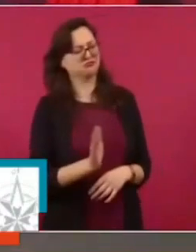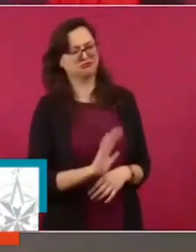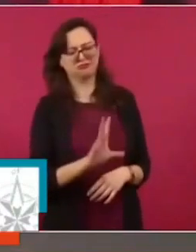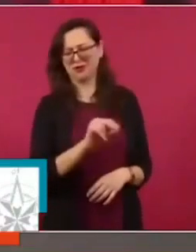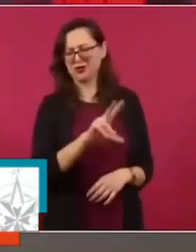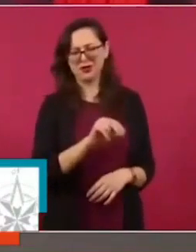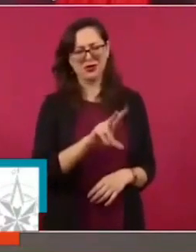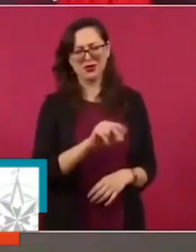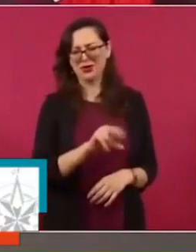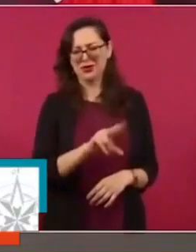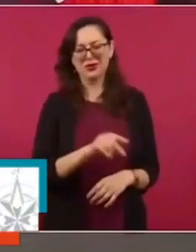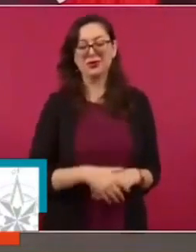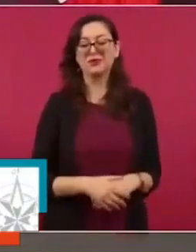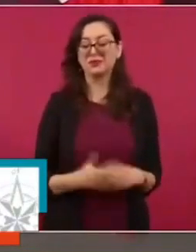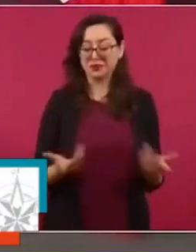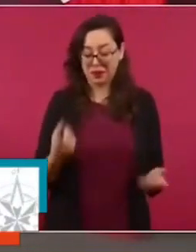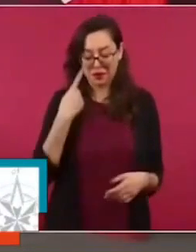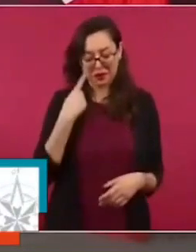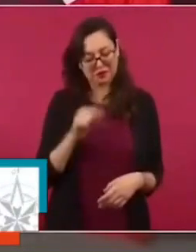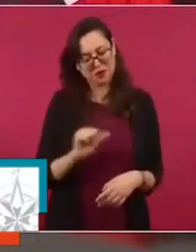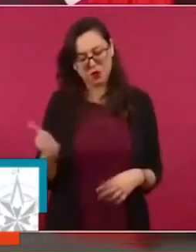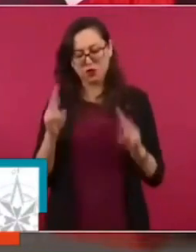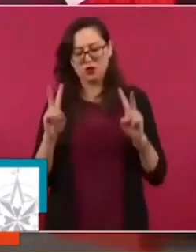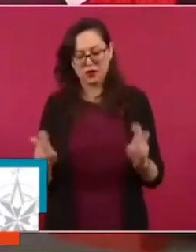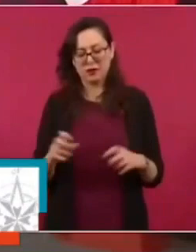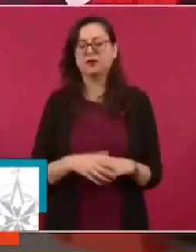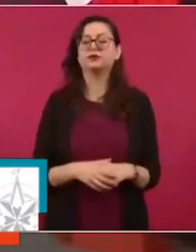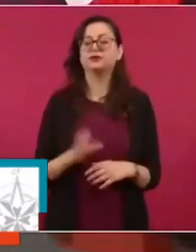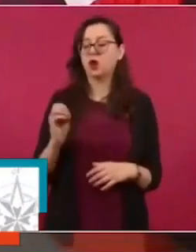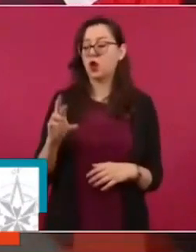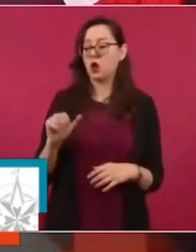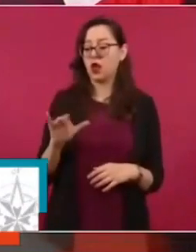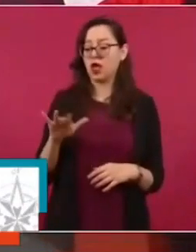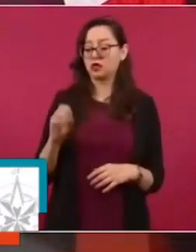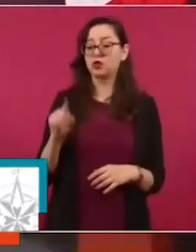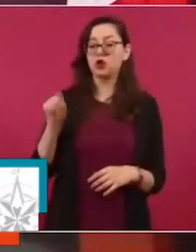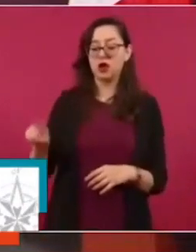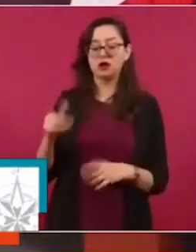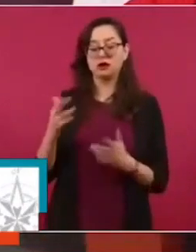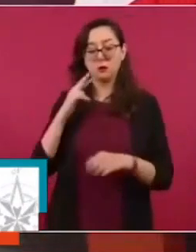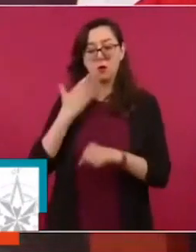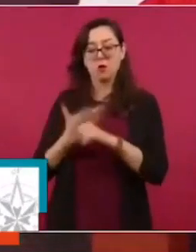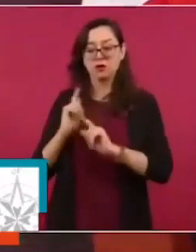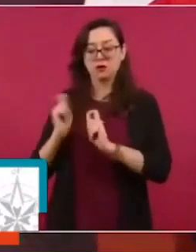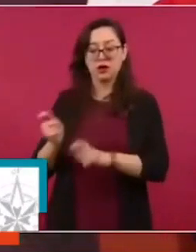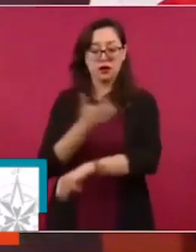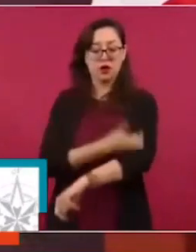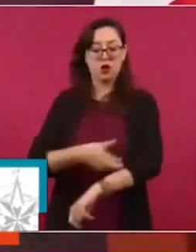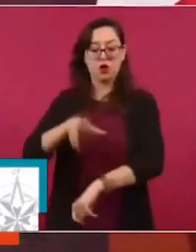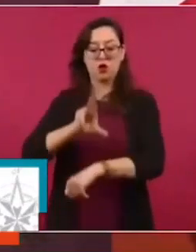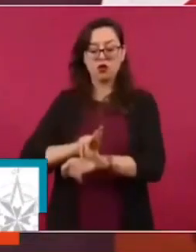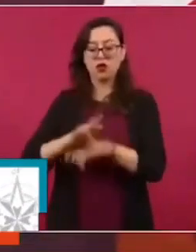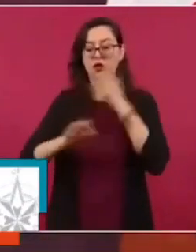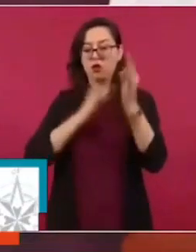presidente nacional de Morena, pues que no. Y hoy el presidente Andrés Manuel López Obrador dijo que no, pues que esta reunión a la que asistieron estas